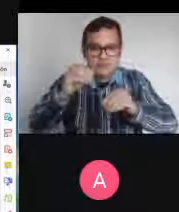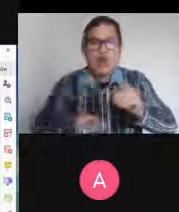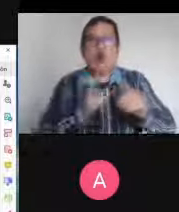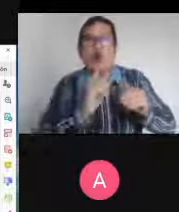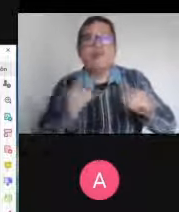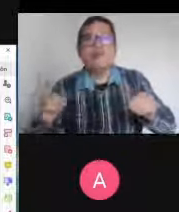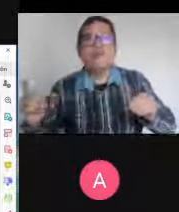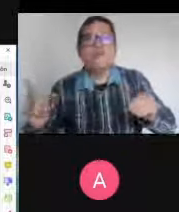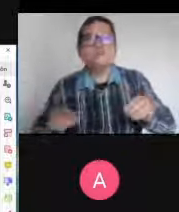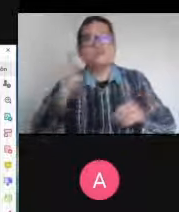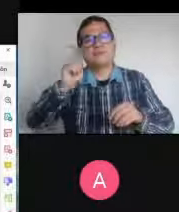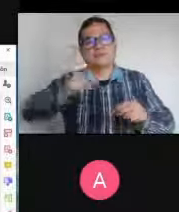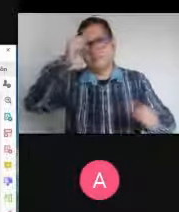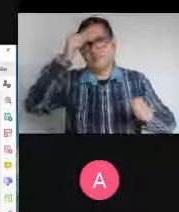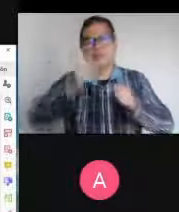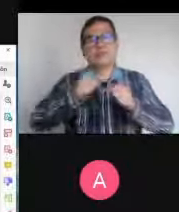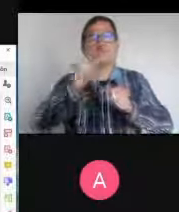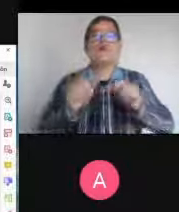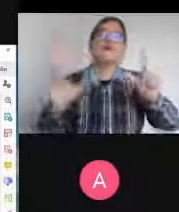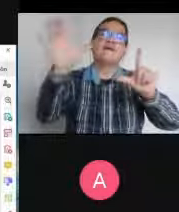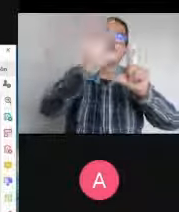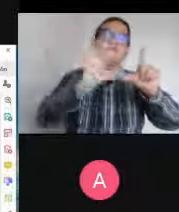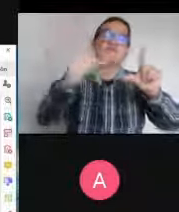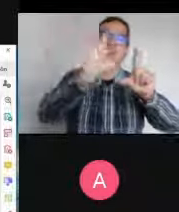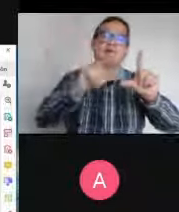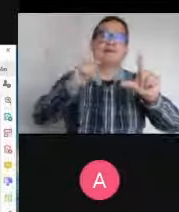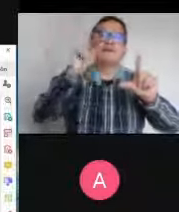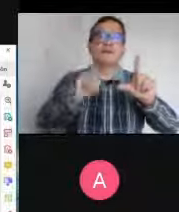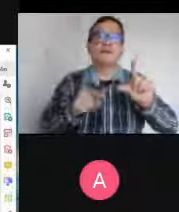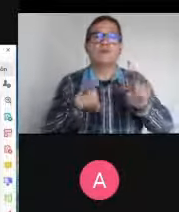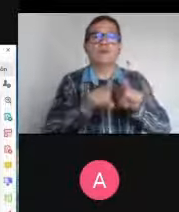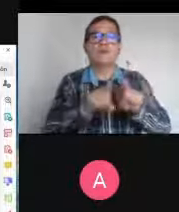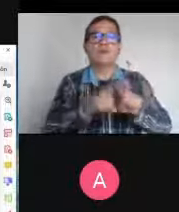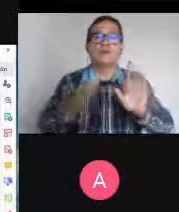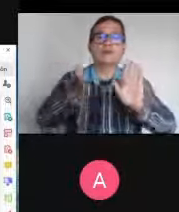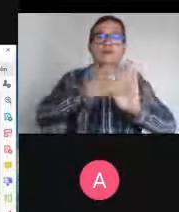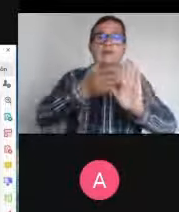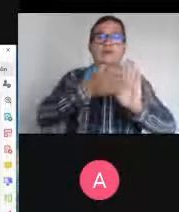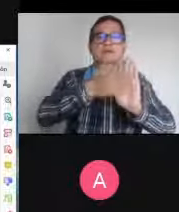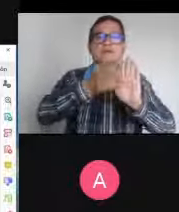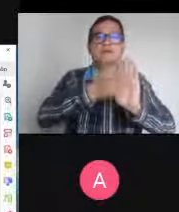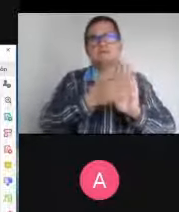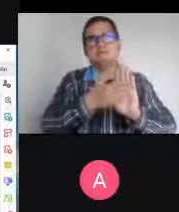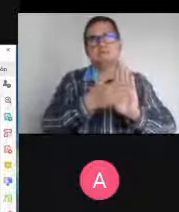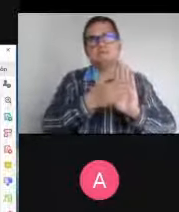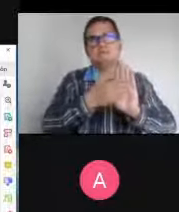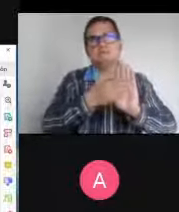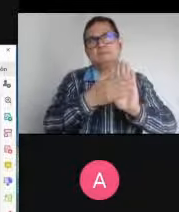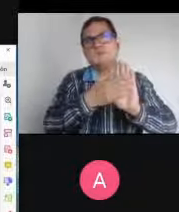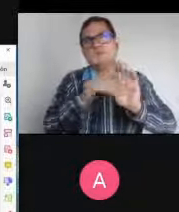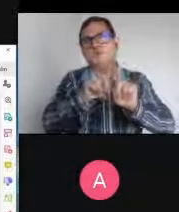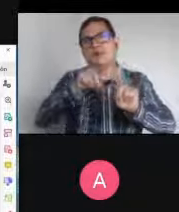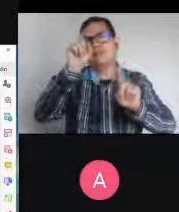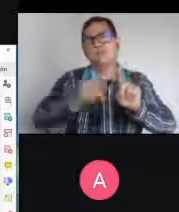Recordemos que la duración del video debe estar entre los 5 y máximo los 10